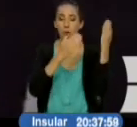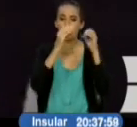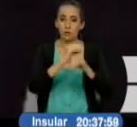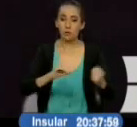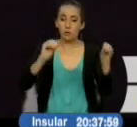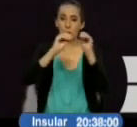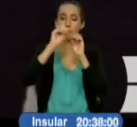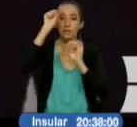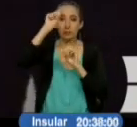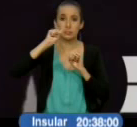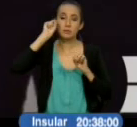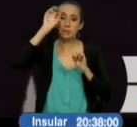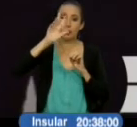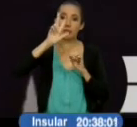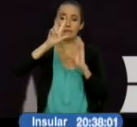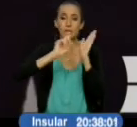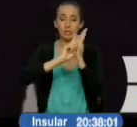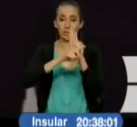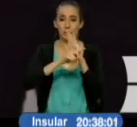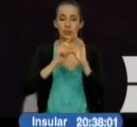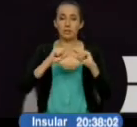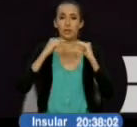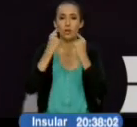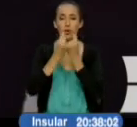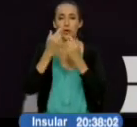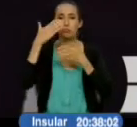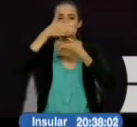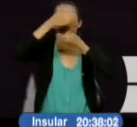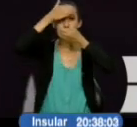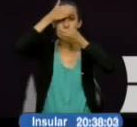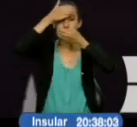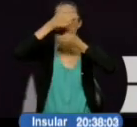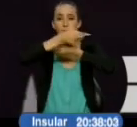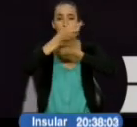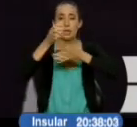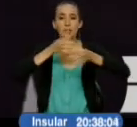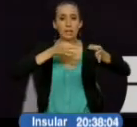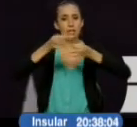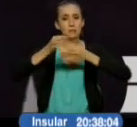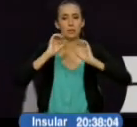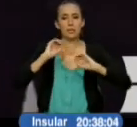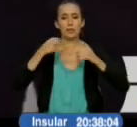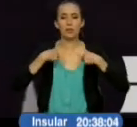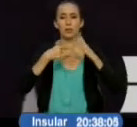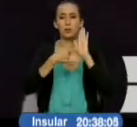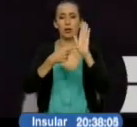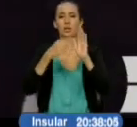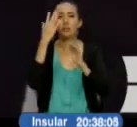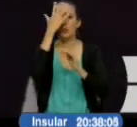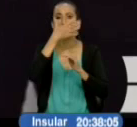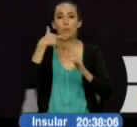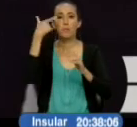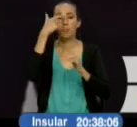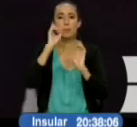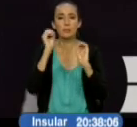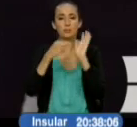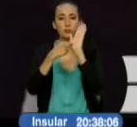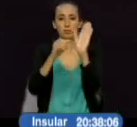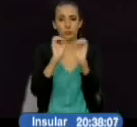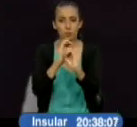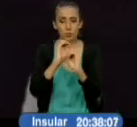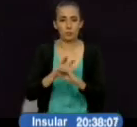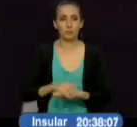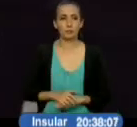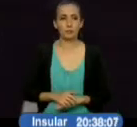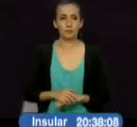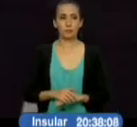de 3 minutos y en estas se observa a los hombres armados y encapuchados y explican que no muestran sus rostros por razones operativas.